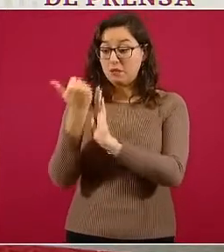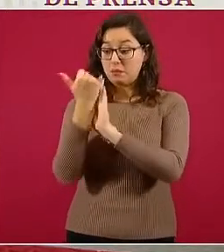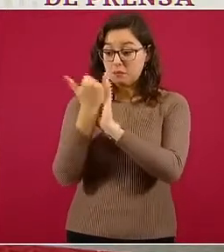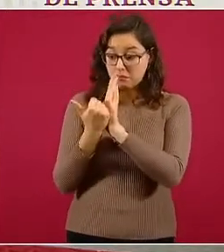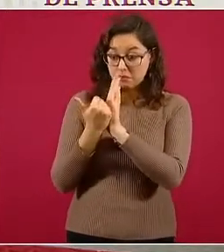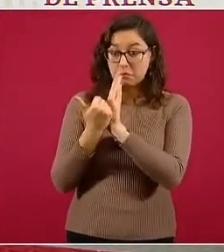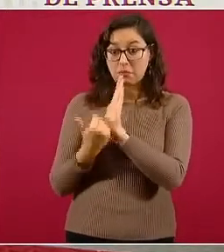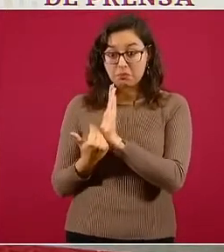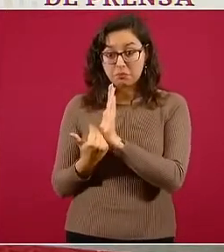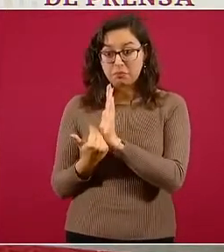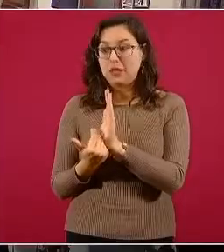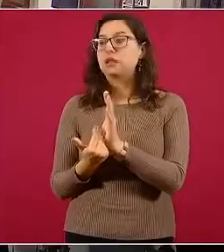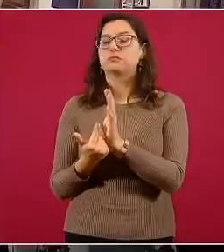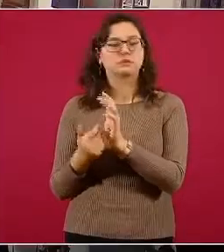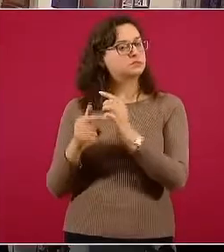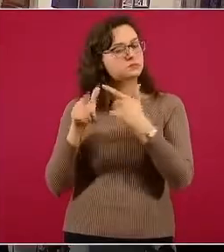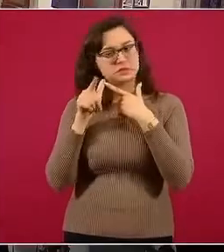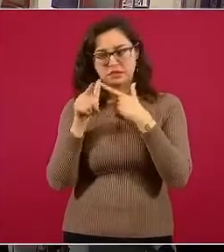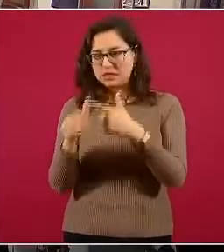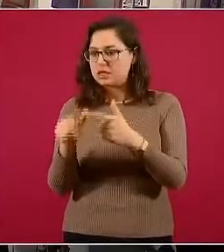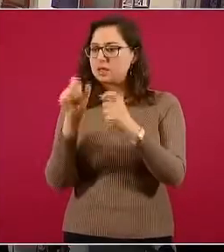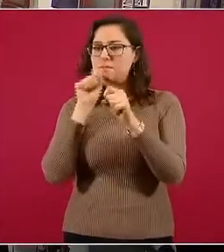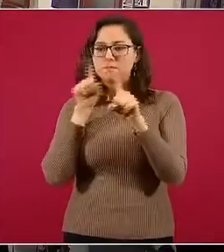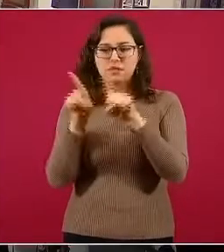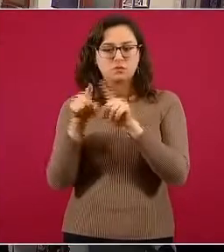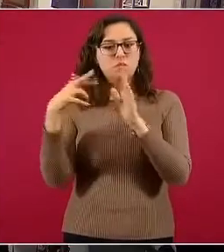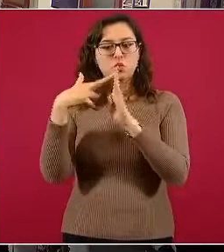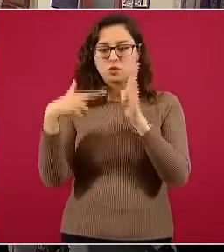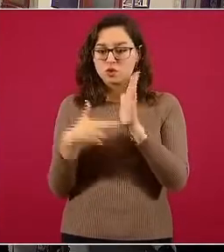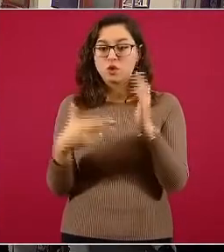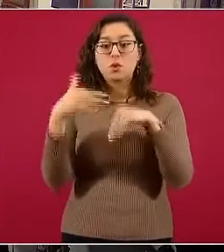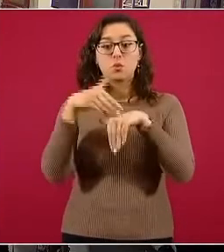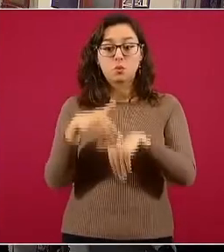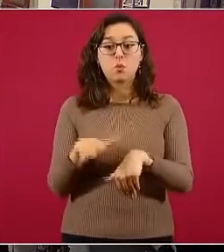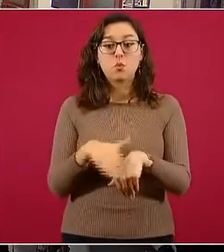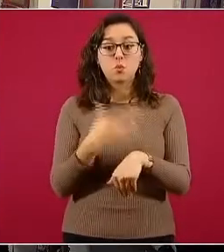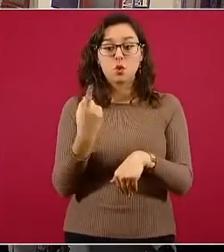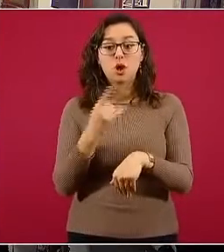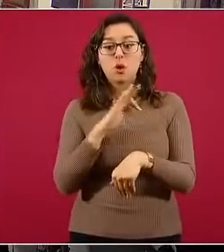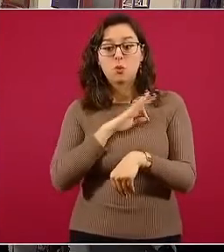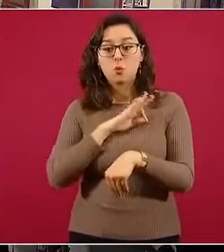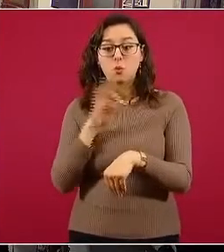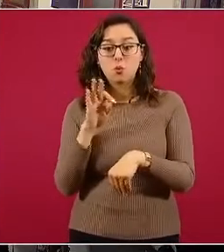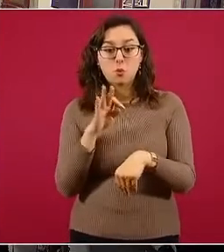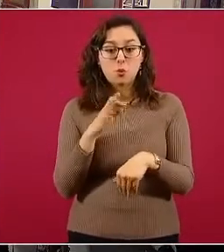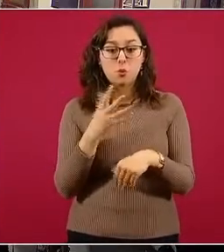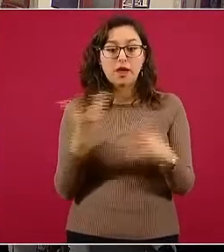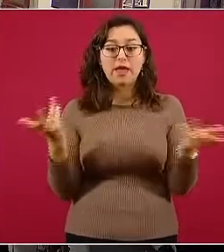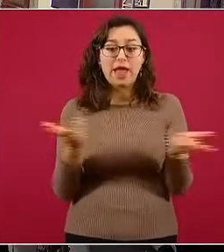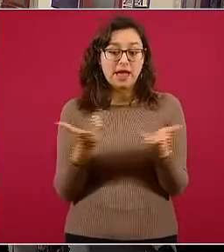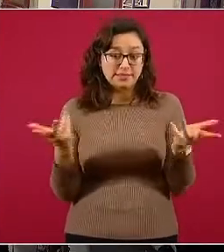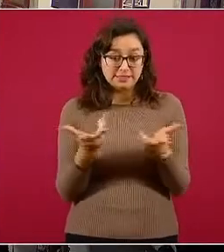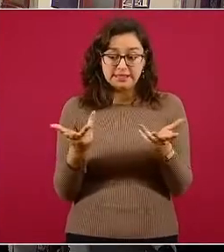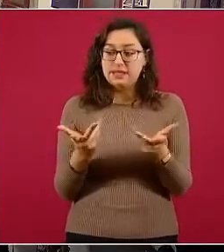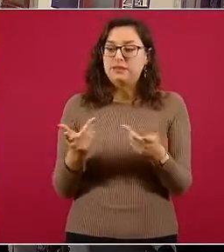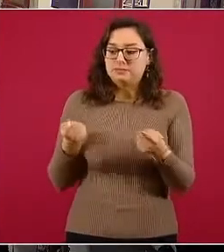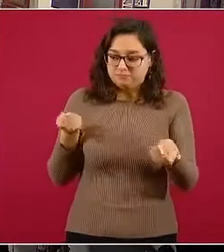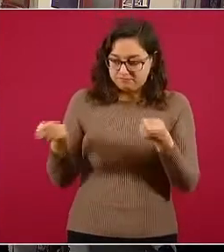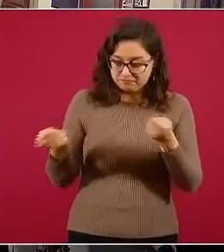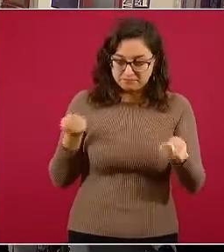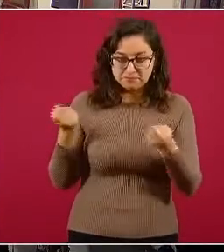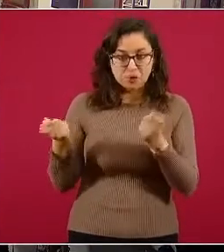bajos, estas acciones van a permitir que podamos continuar en esos niveles y que en su momento el comportamiento y la